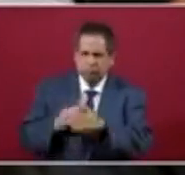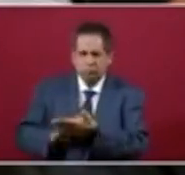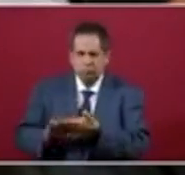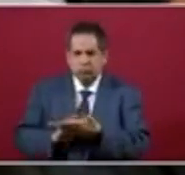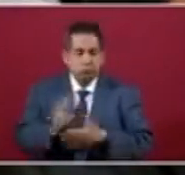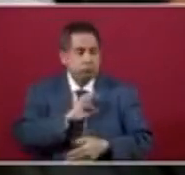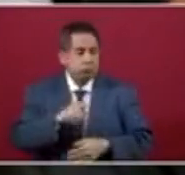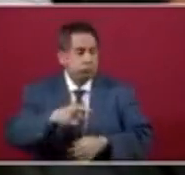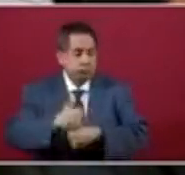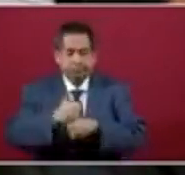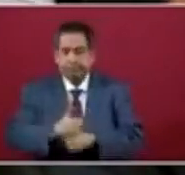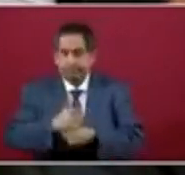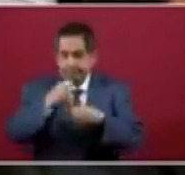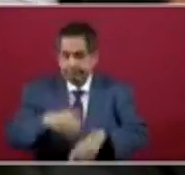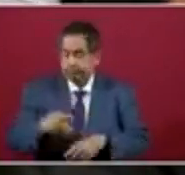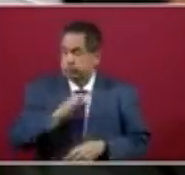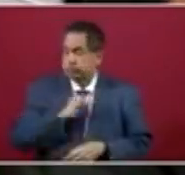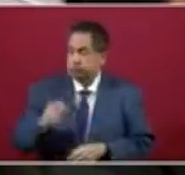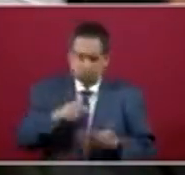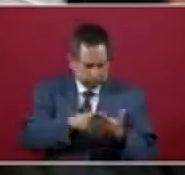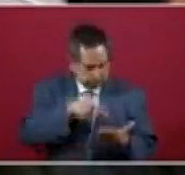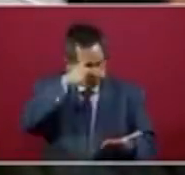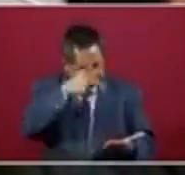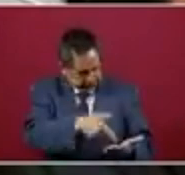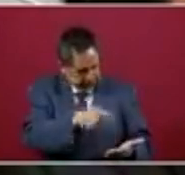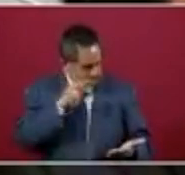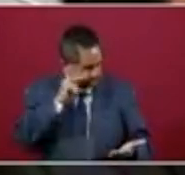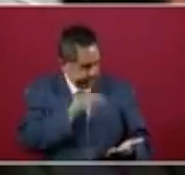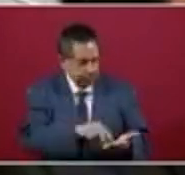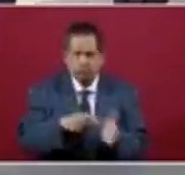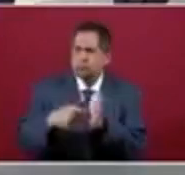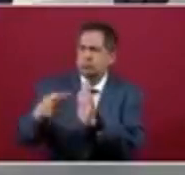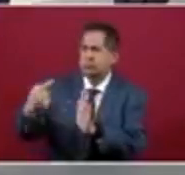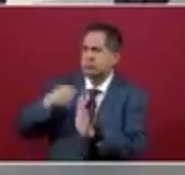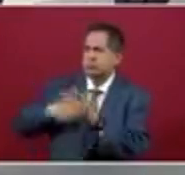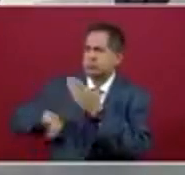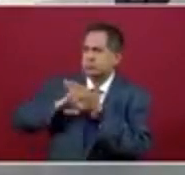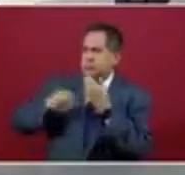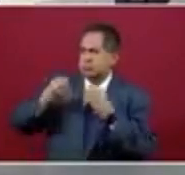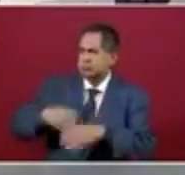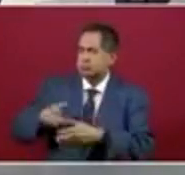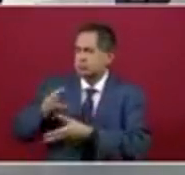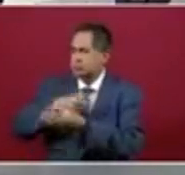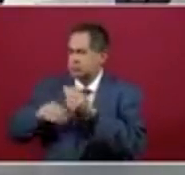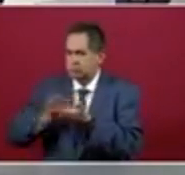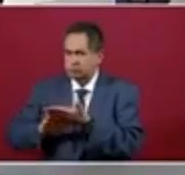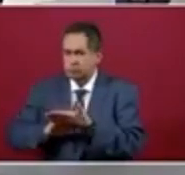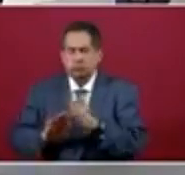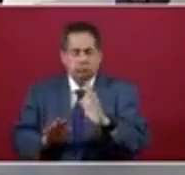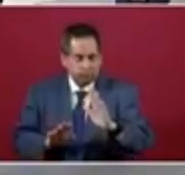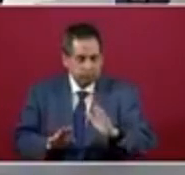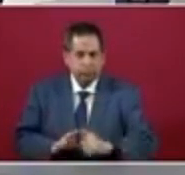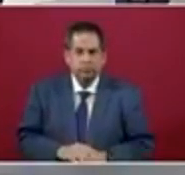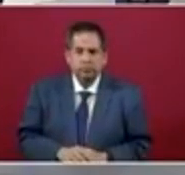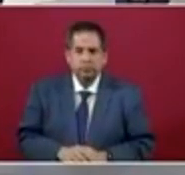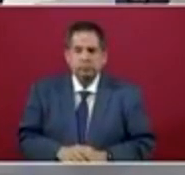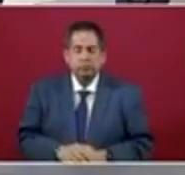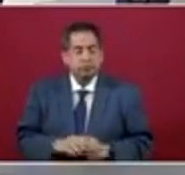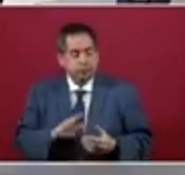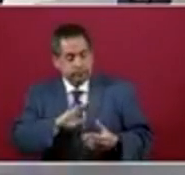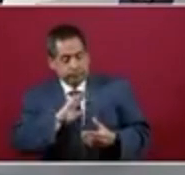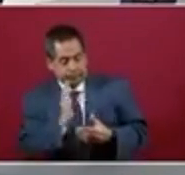pueden utilizar esta información en los archivos para esta finalidad? Sí. No. A ver, el